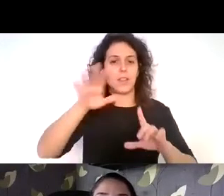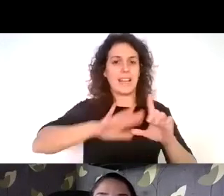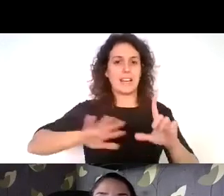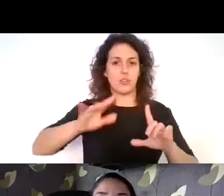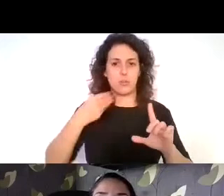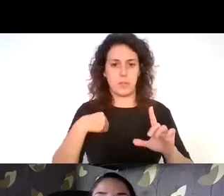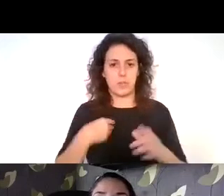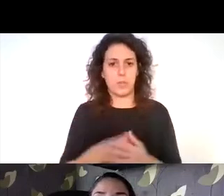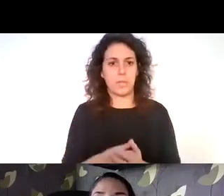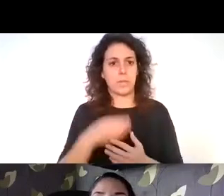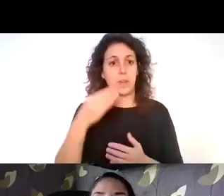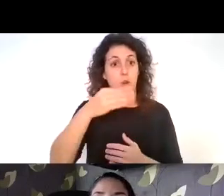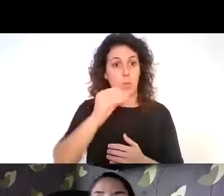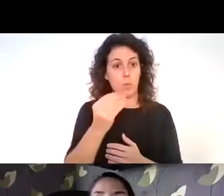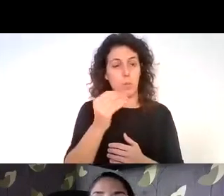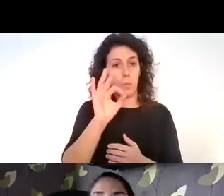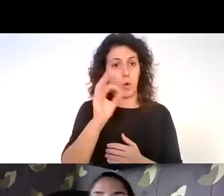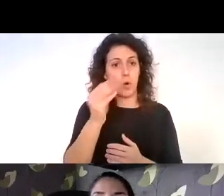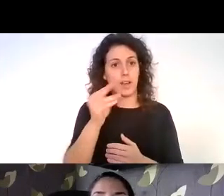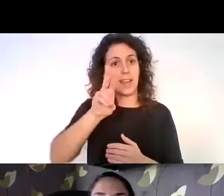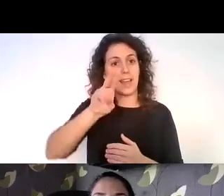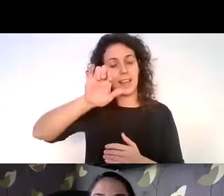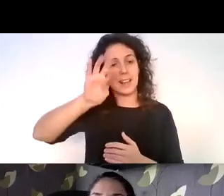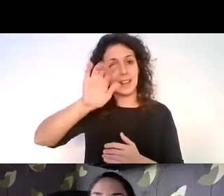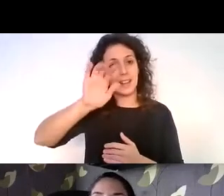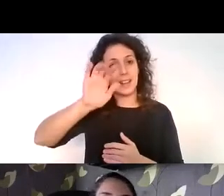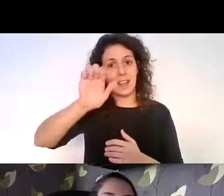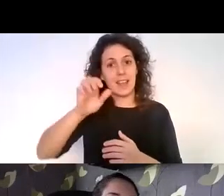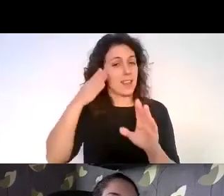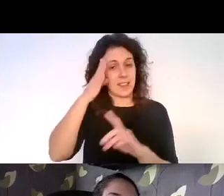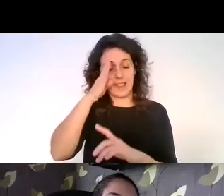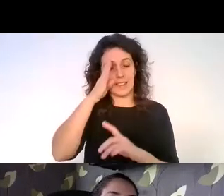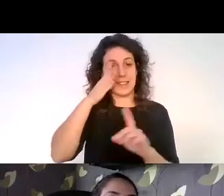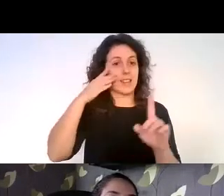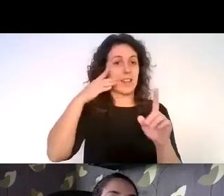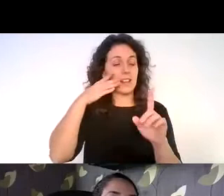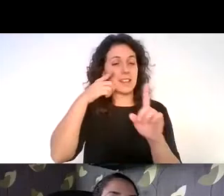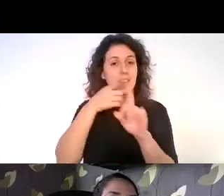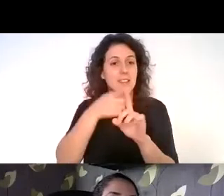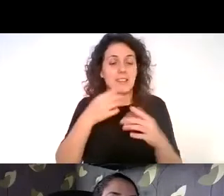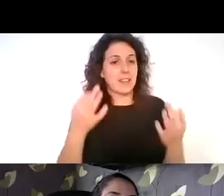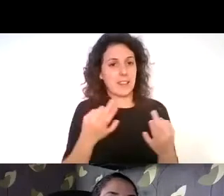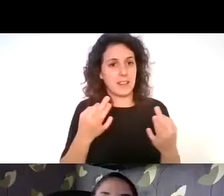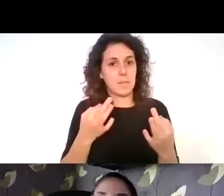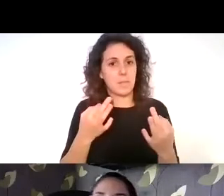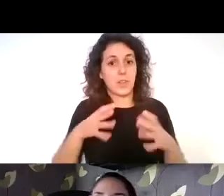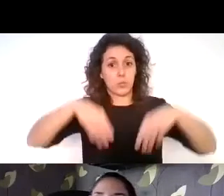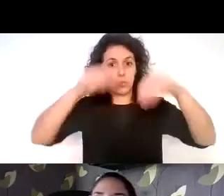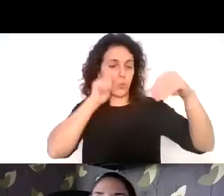Boquete y tierras altas se centran en el turismo de montaña. Boquete es un